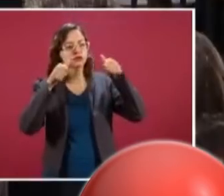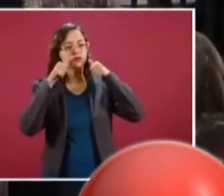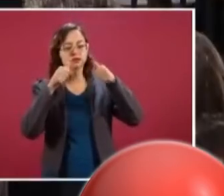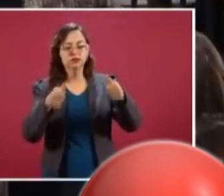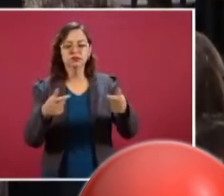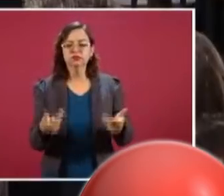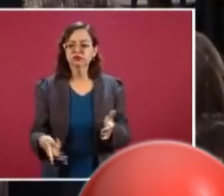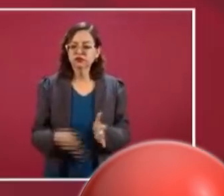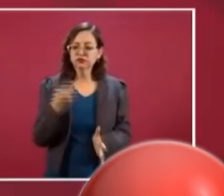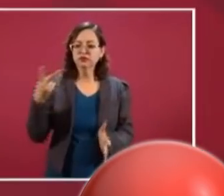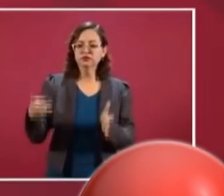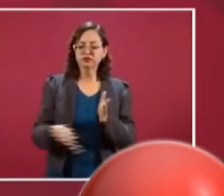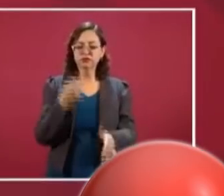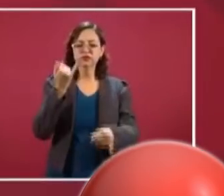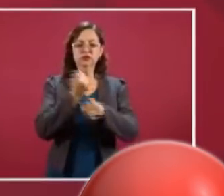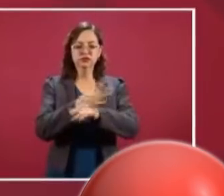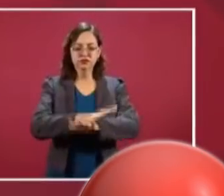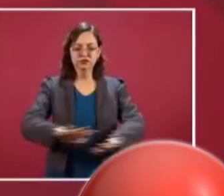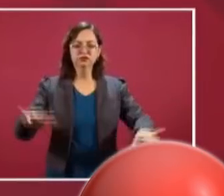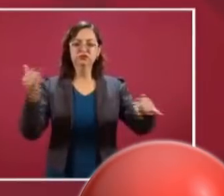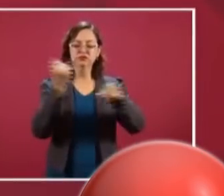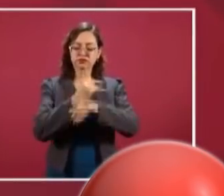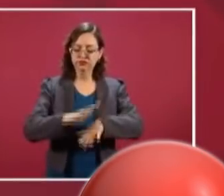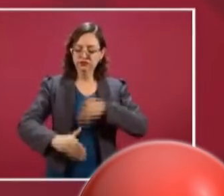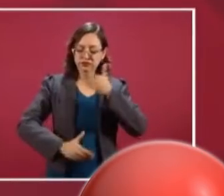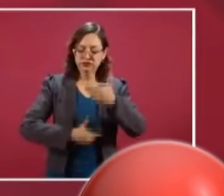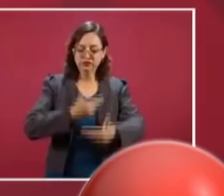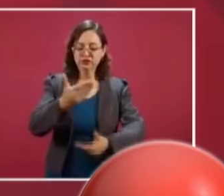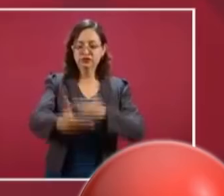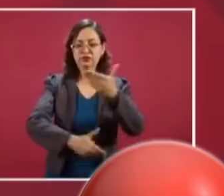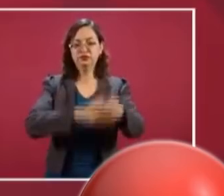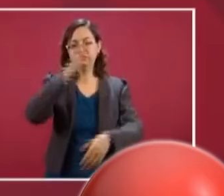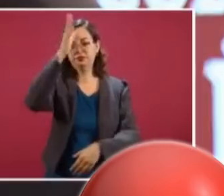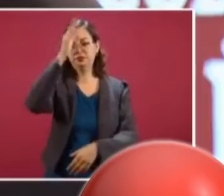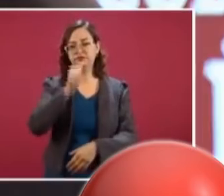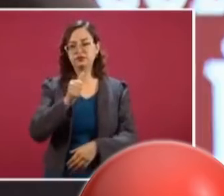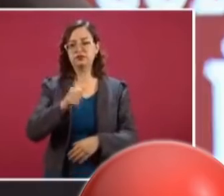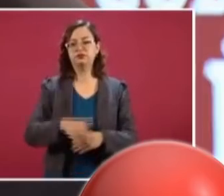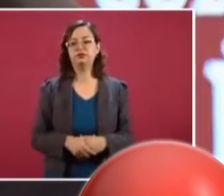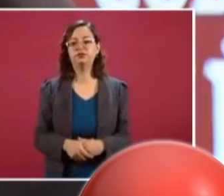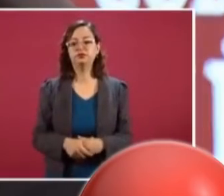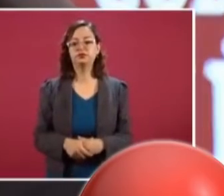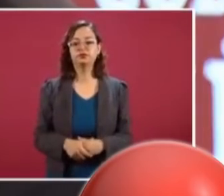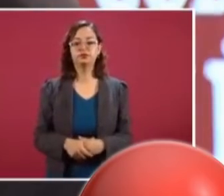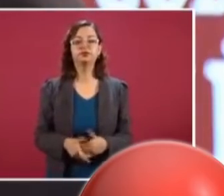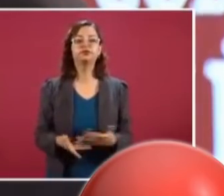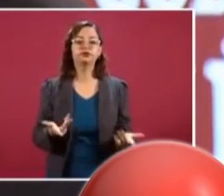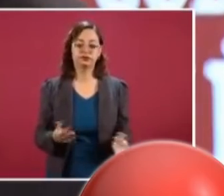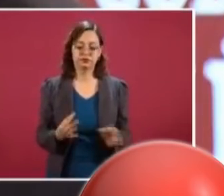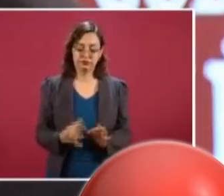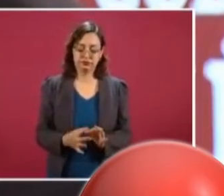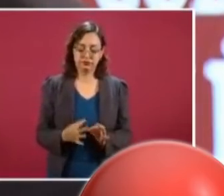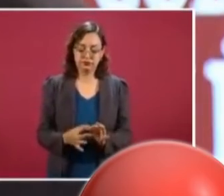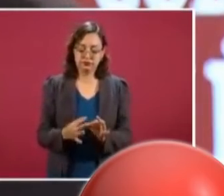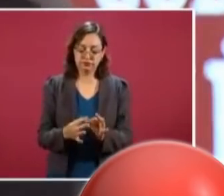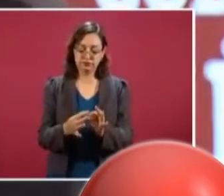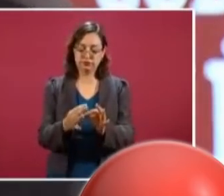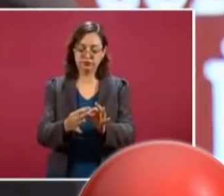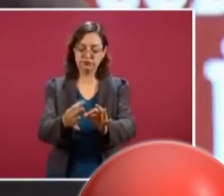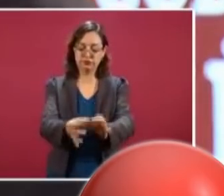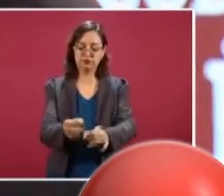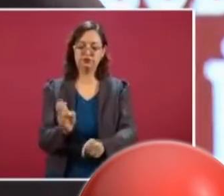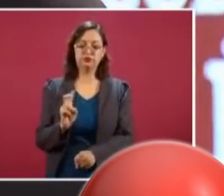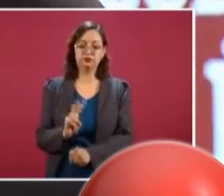podamos informar del avance del acuerdo, que se le dé un seguimiento, que